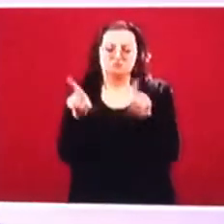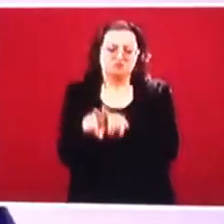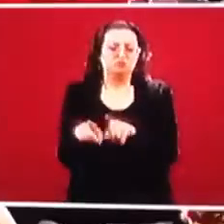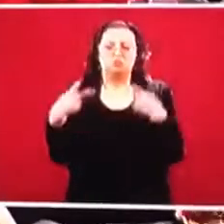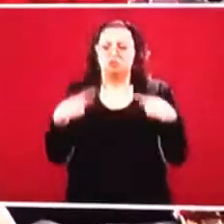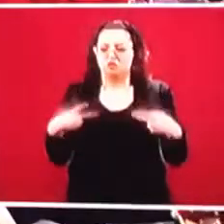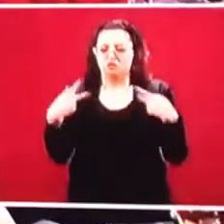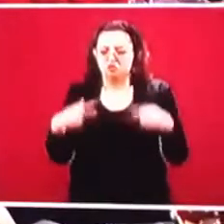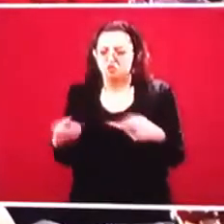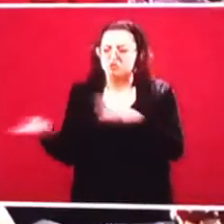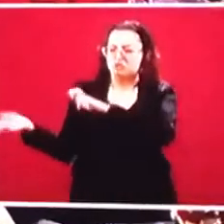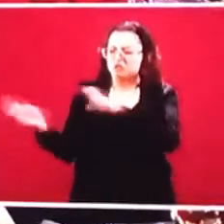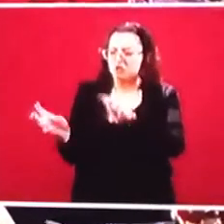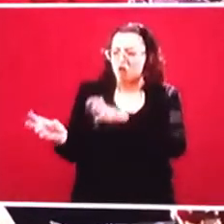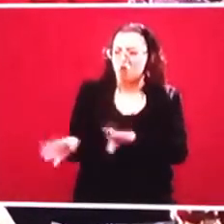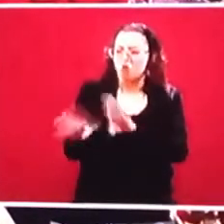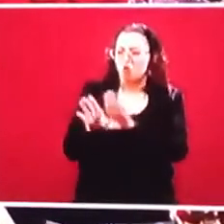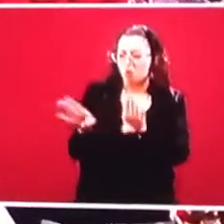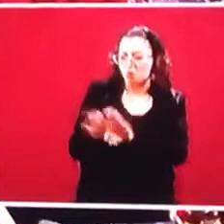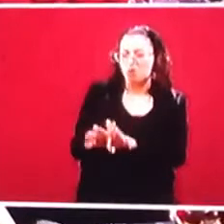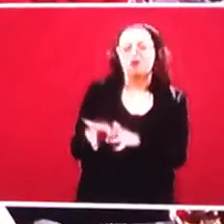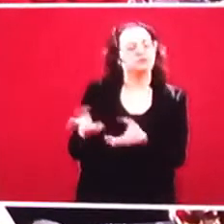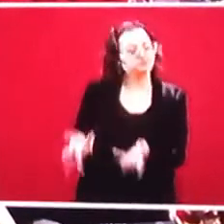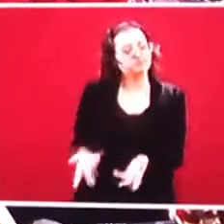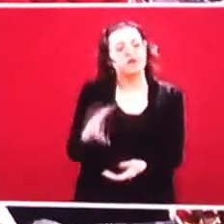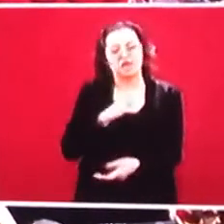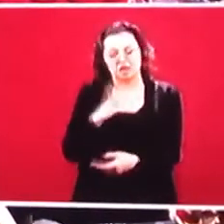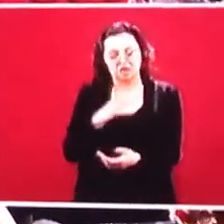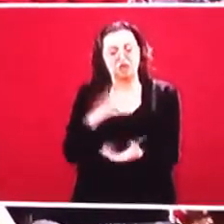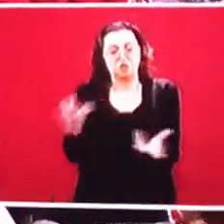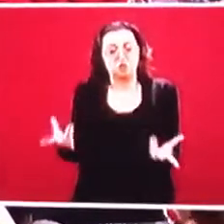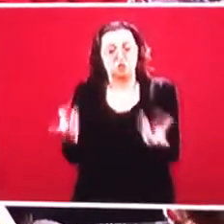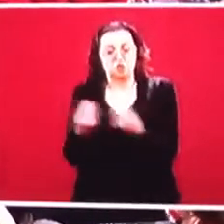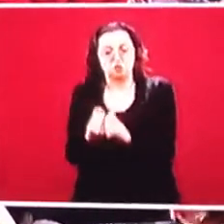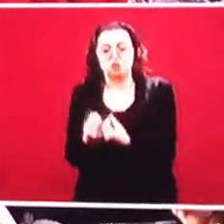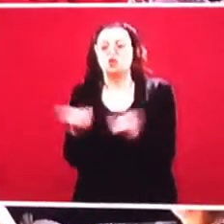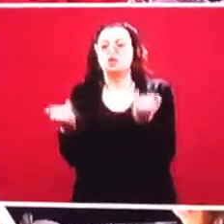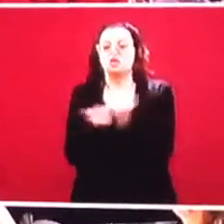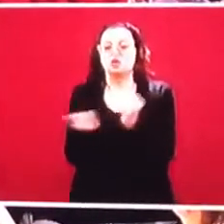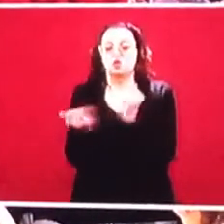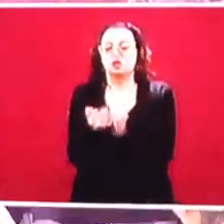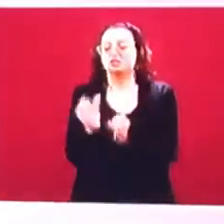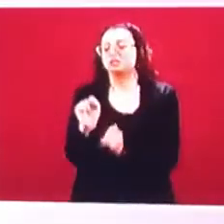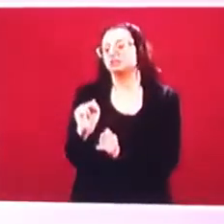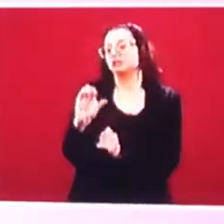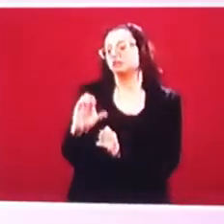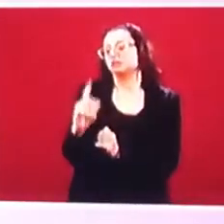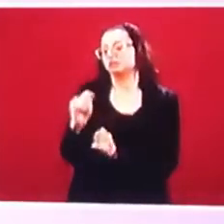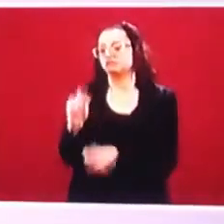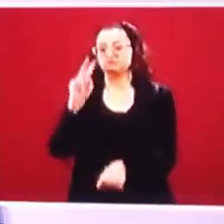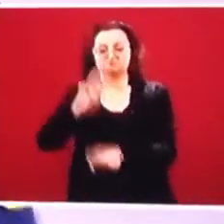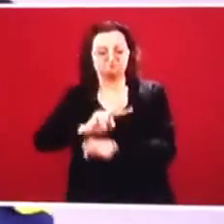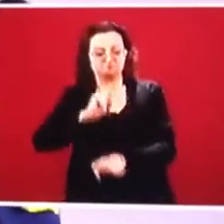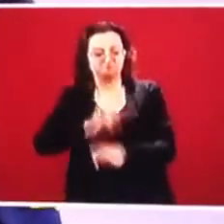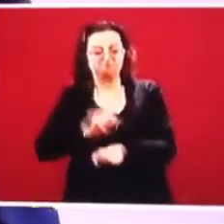hacer, corrupción e impunidad. Así que amigos, me despido, el día de mañana le voy a esperar, si usted